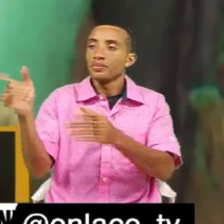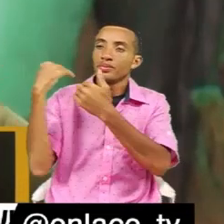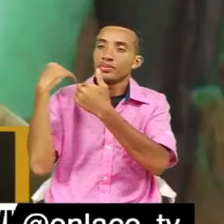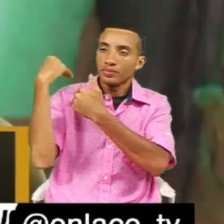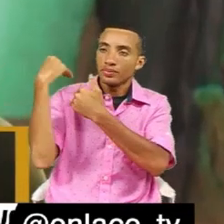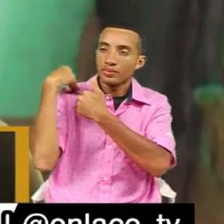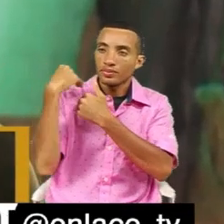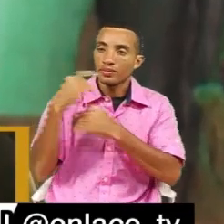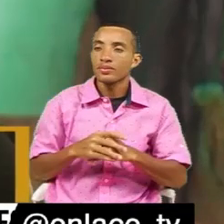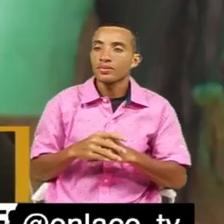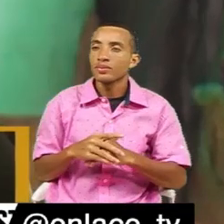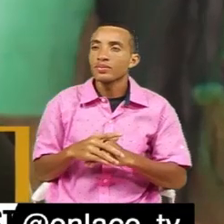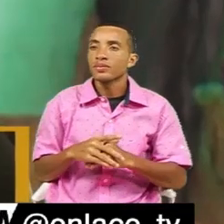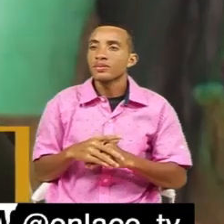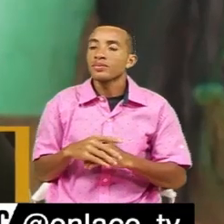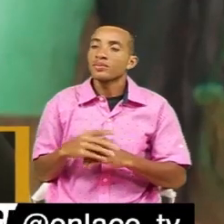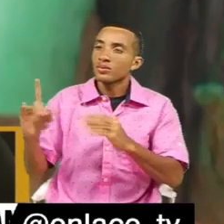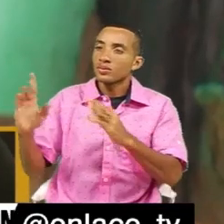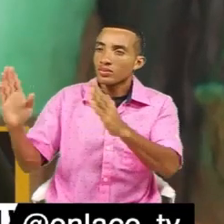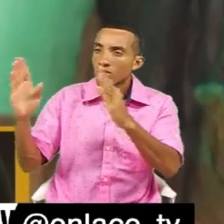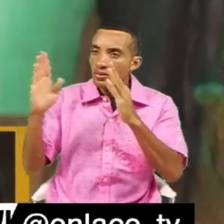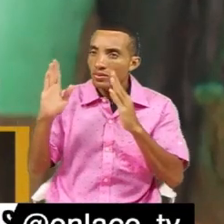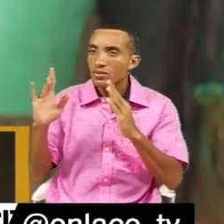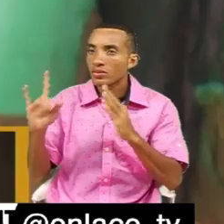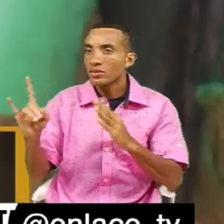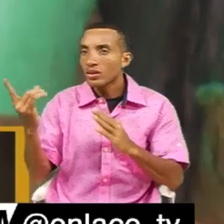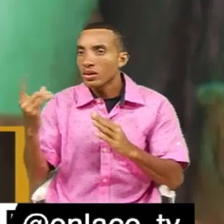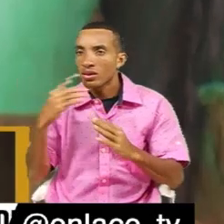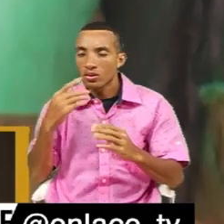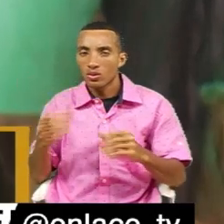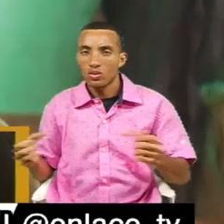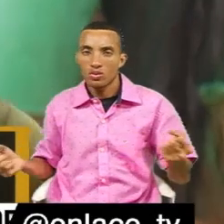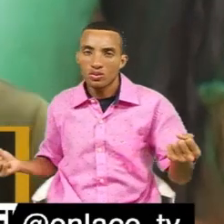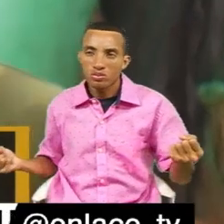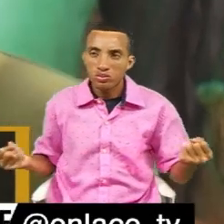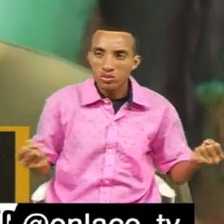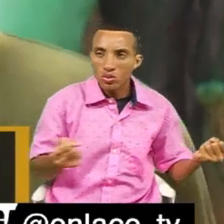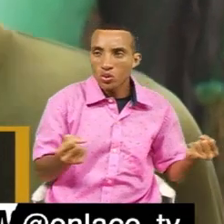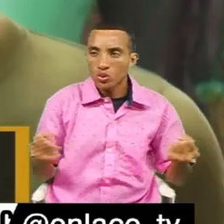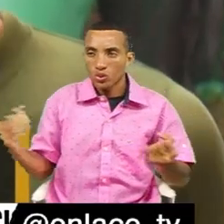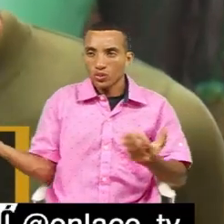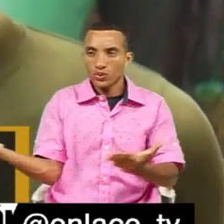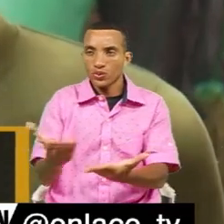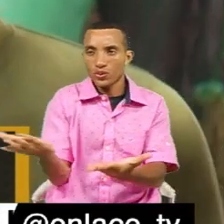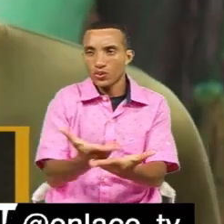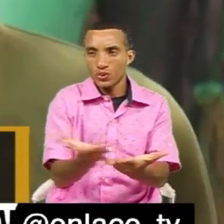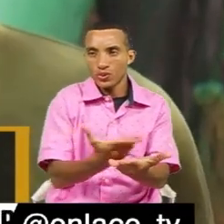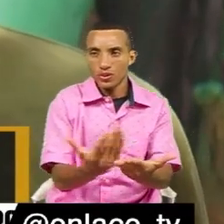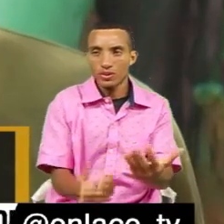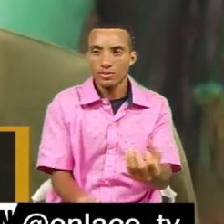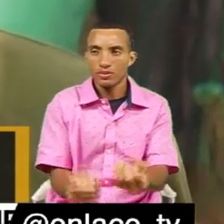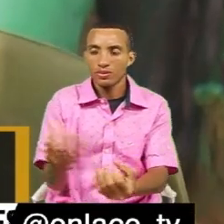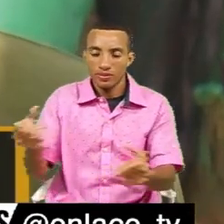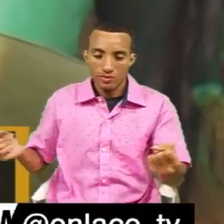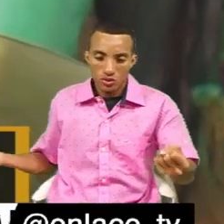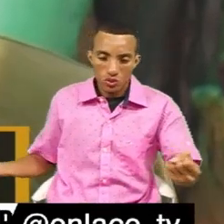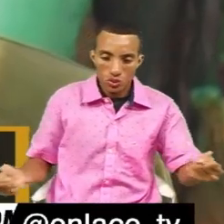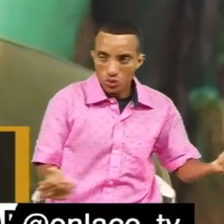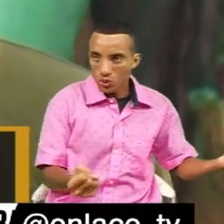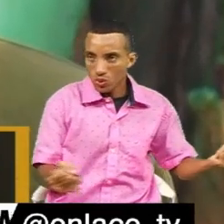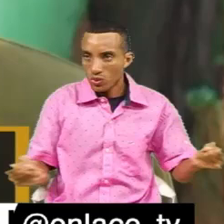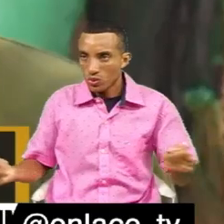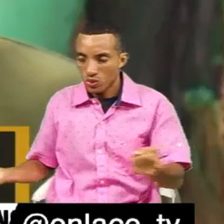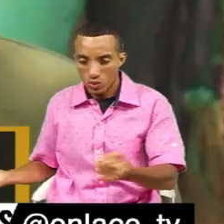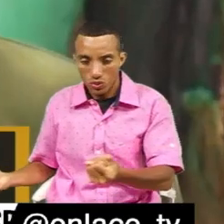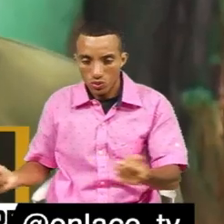dieran, nos prestaran, más que sea nos dieran una guaraña, porque es que tenían guaraña para limpiar, yo mismo me daba el gusto